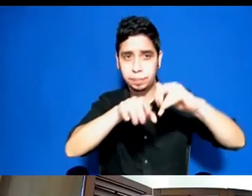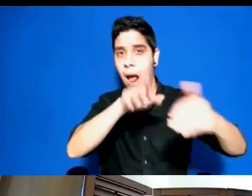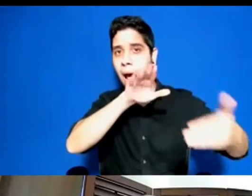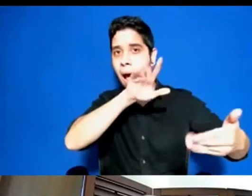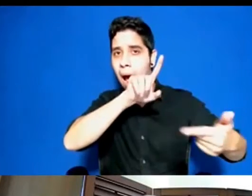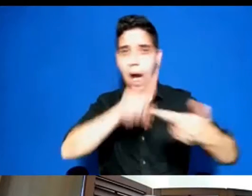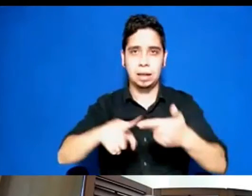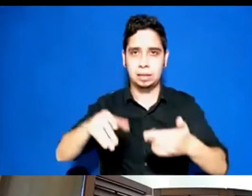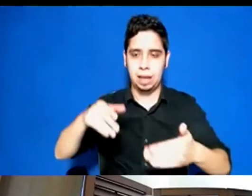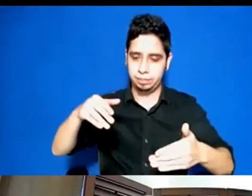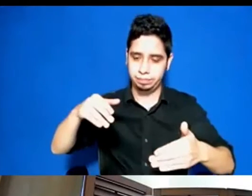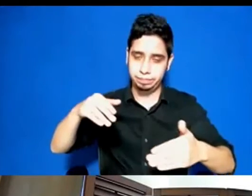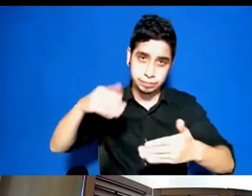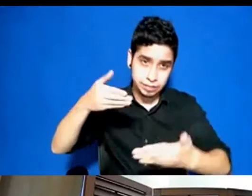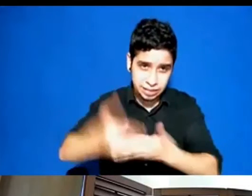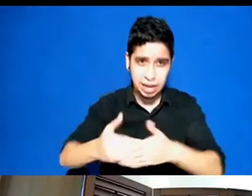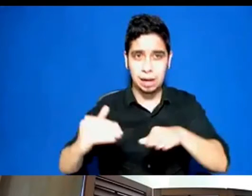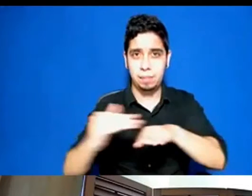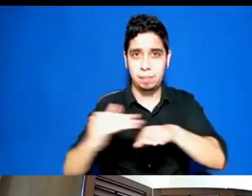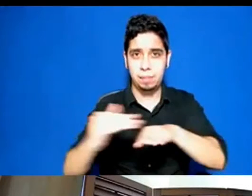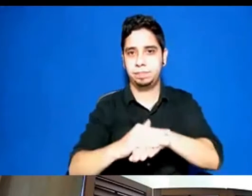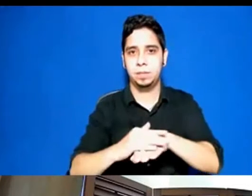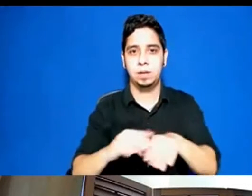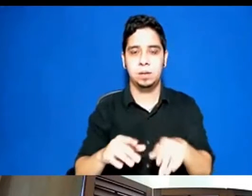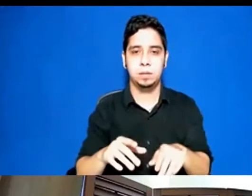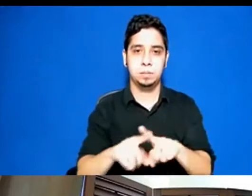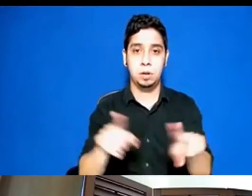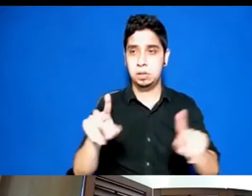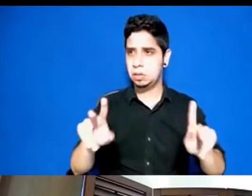Los mismos desechos de los animales. Dicen, no, pero es que el mar